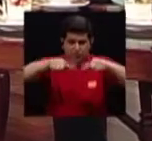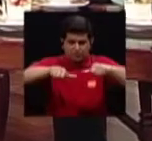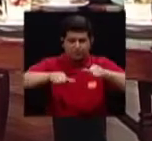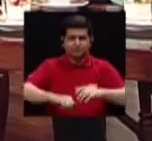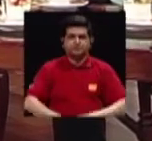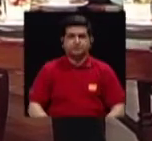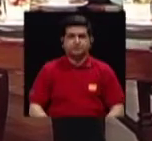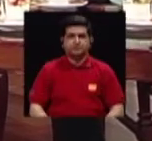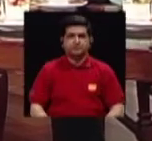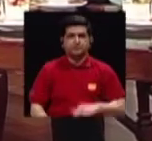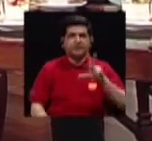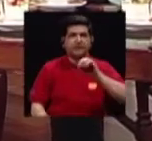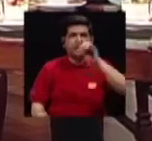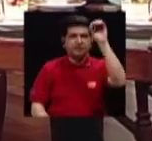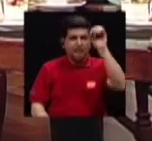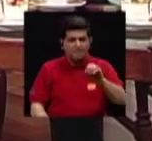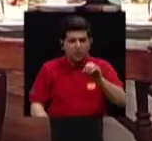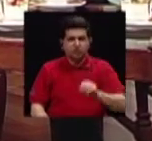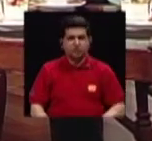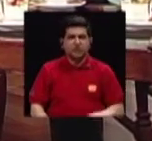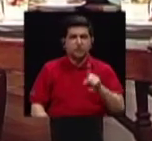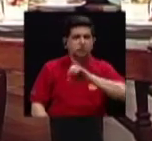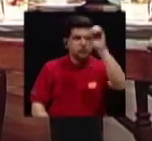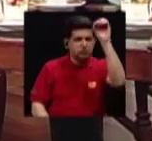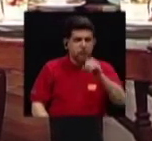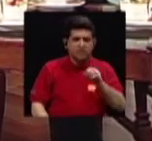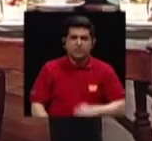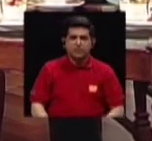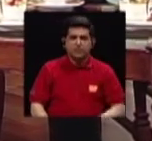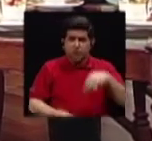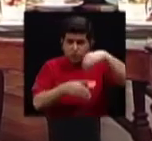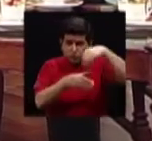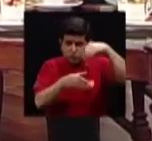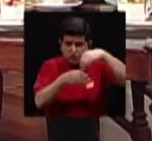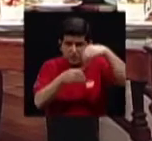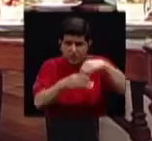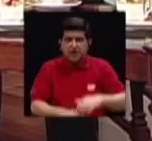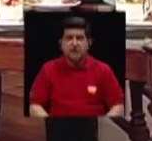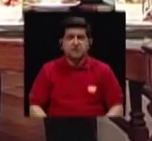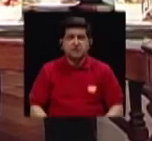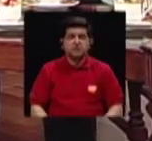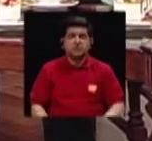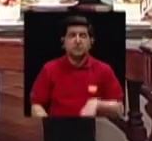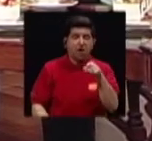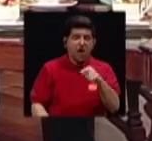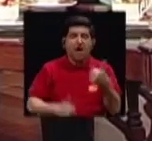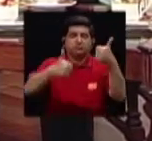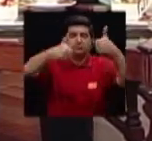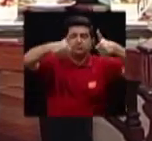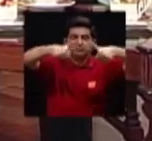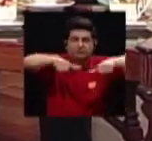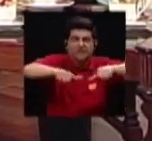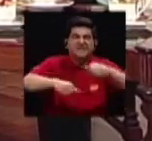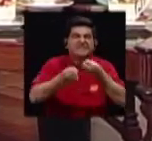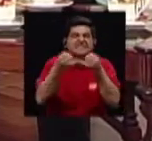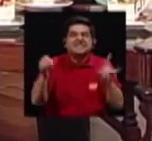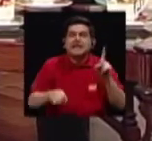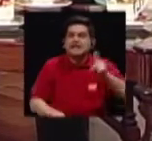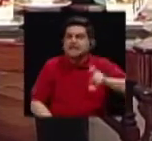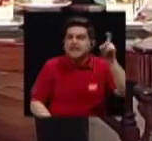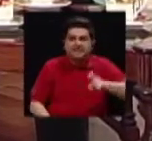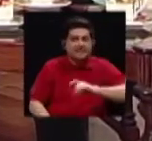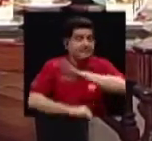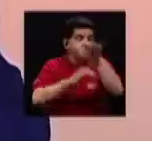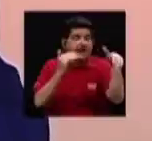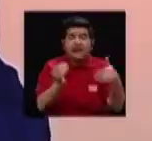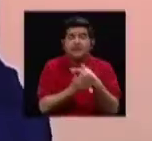el 30% del 100% del ingreso se concilia. Y se concilia sin necesidad de todas